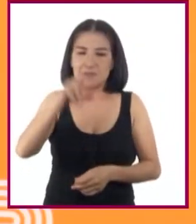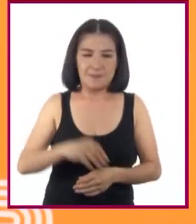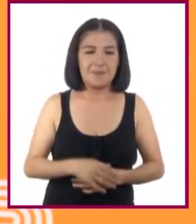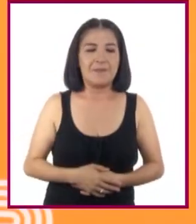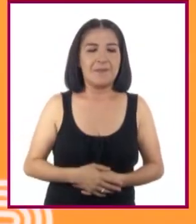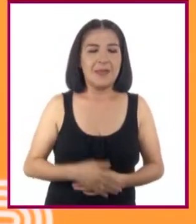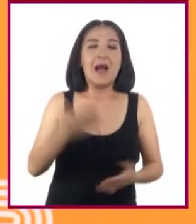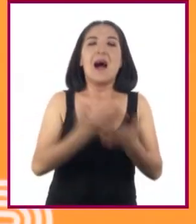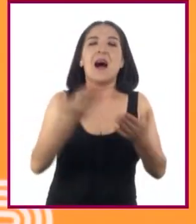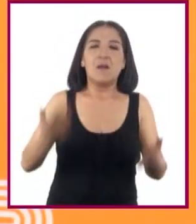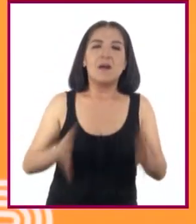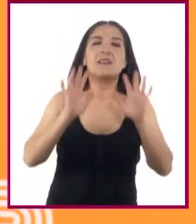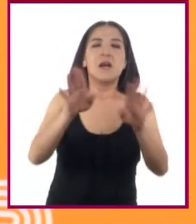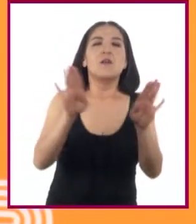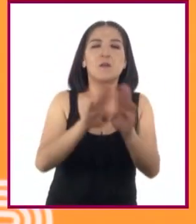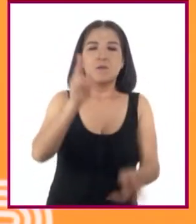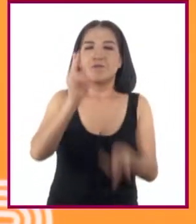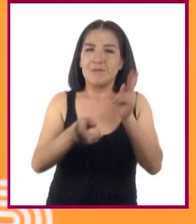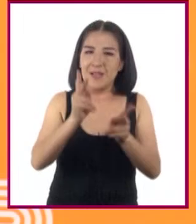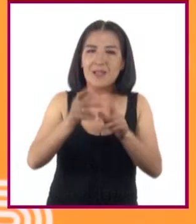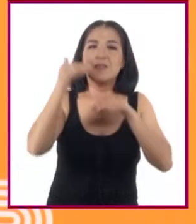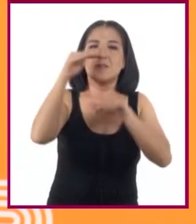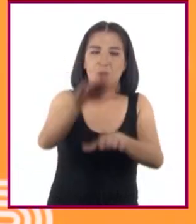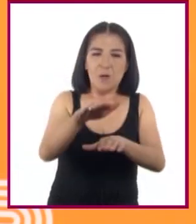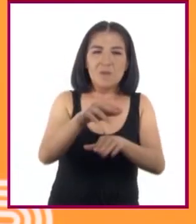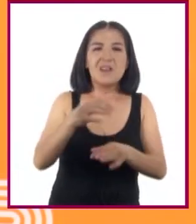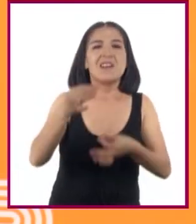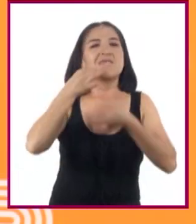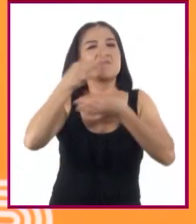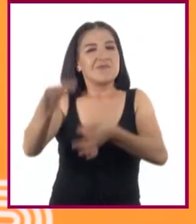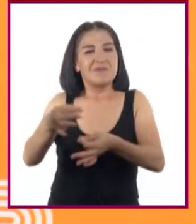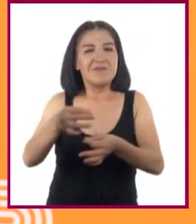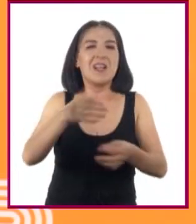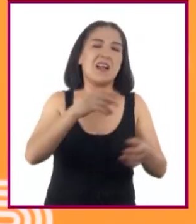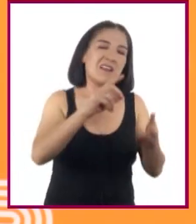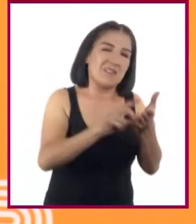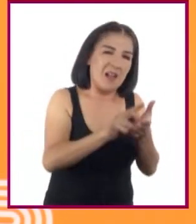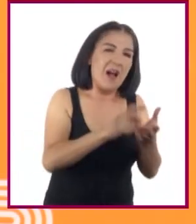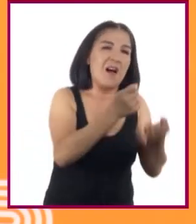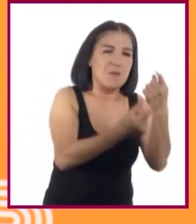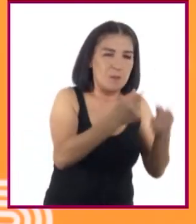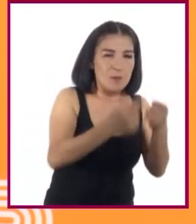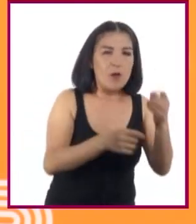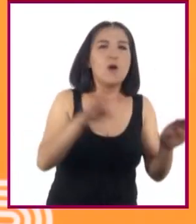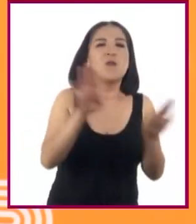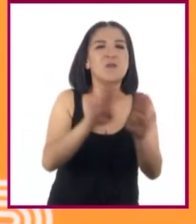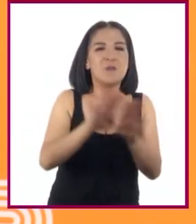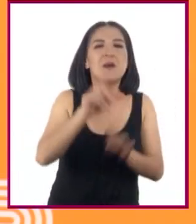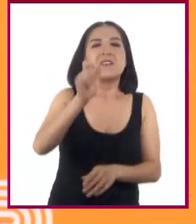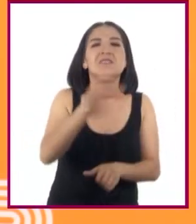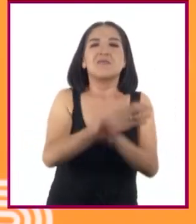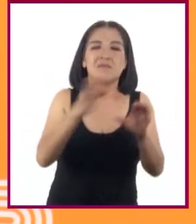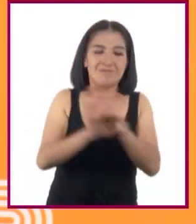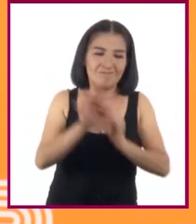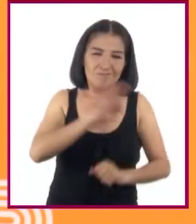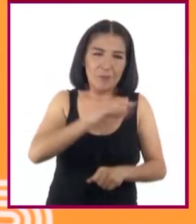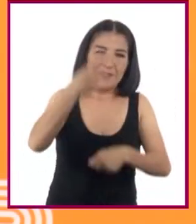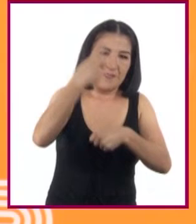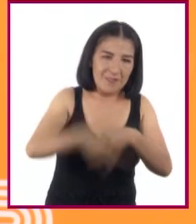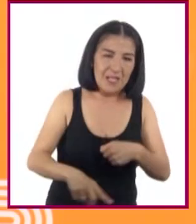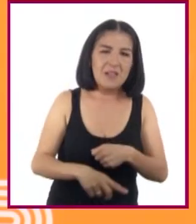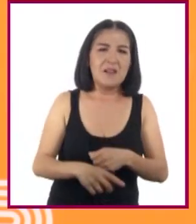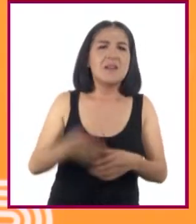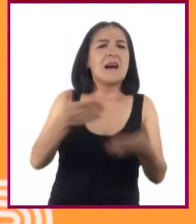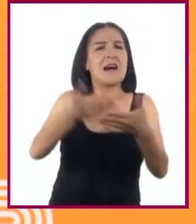Hasta ahora hemos platicado de la adicción a ciertas sustancias y los factores que pueden asociarse, pero al